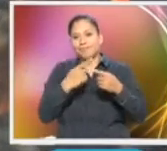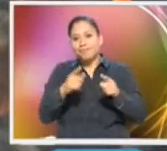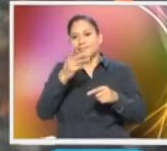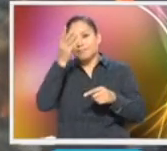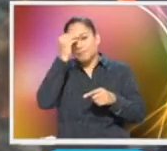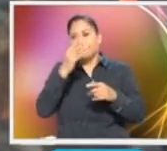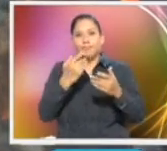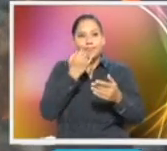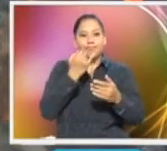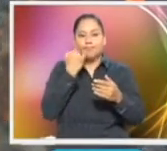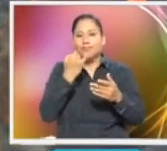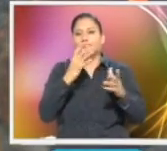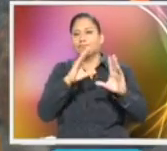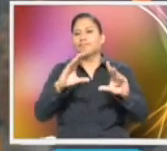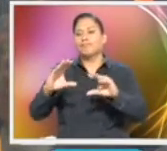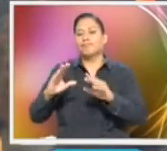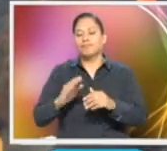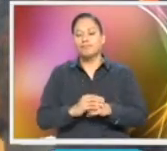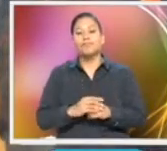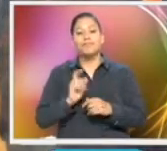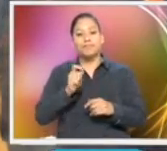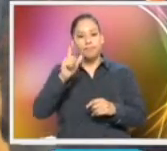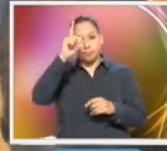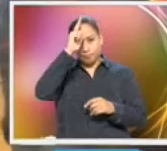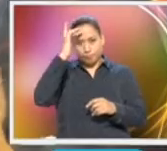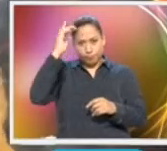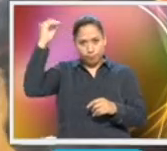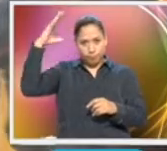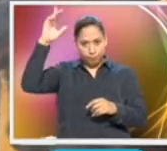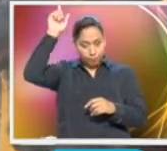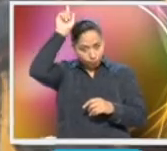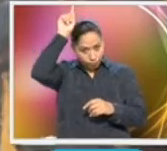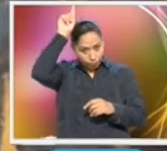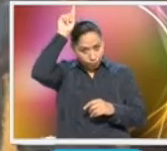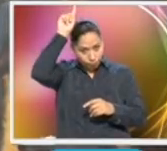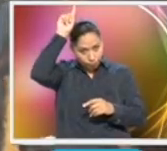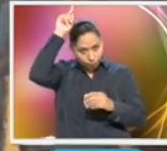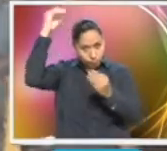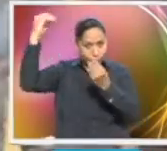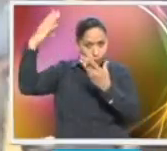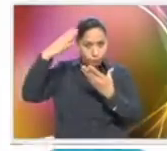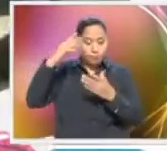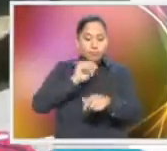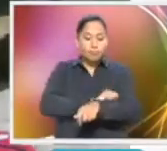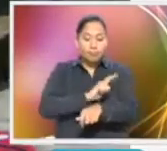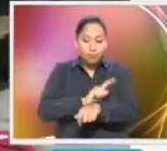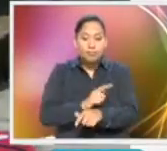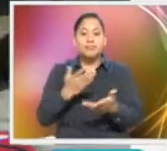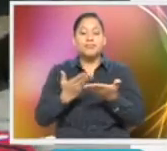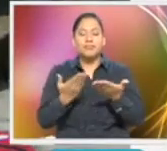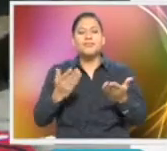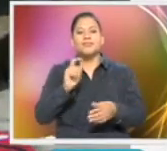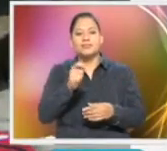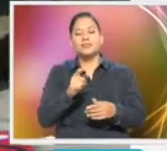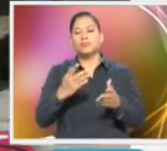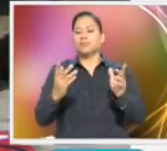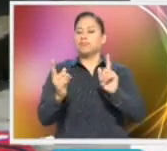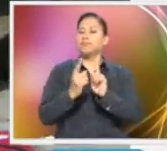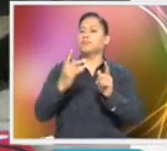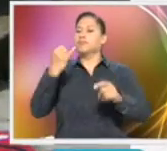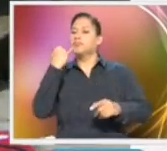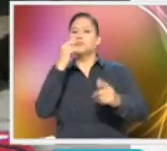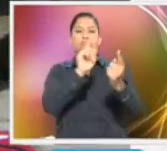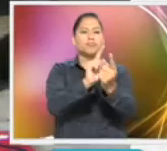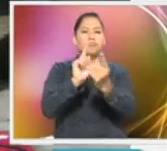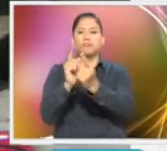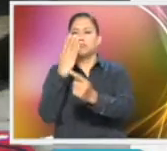hablar los apóstoles. Es decir, el Espíritu Santo llega a los apóstoles y les da la posibilidad de hablar a